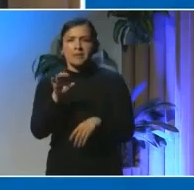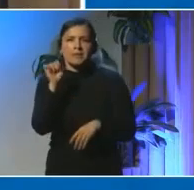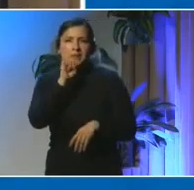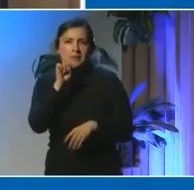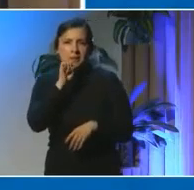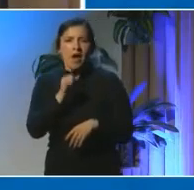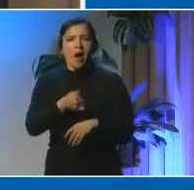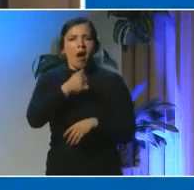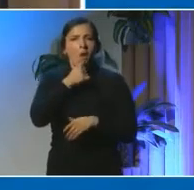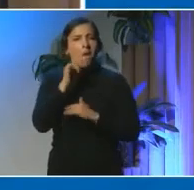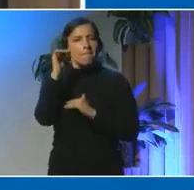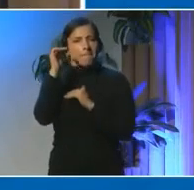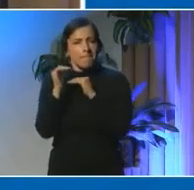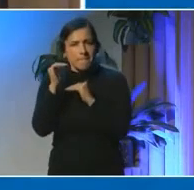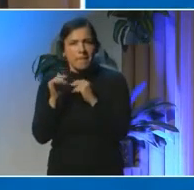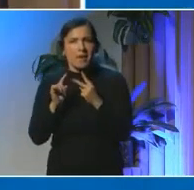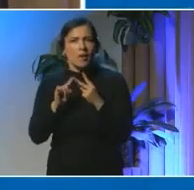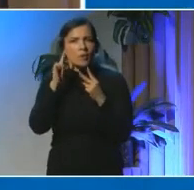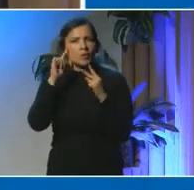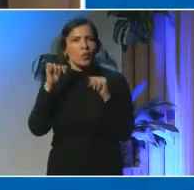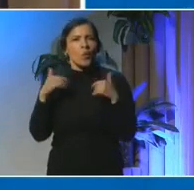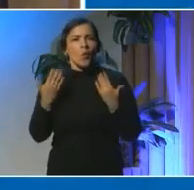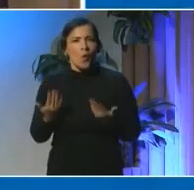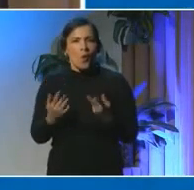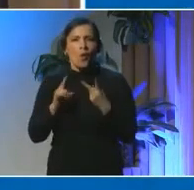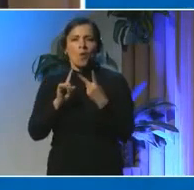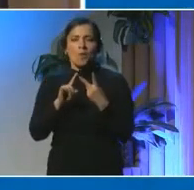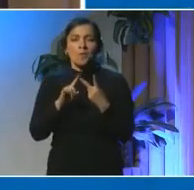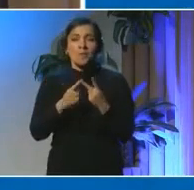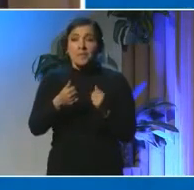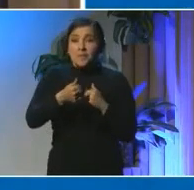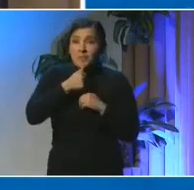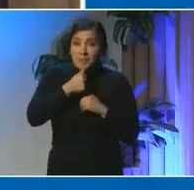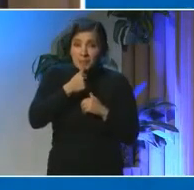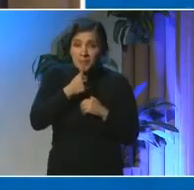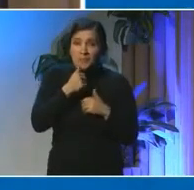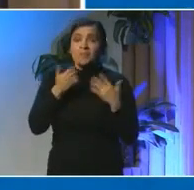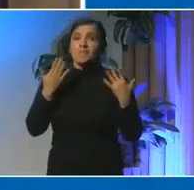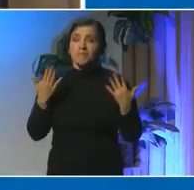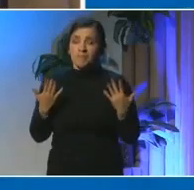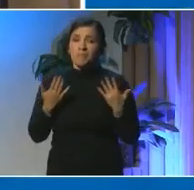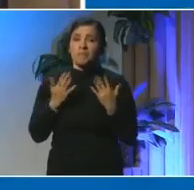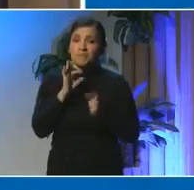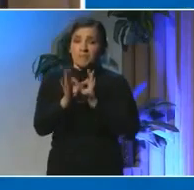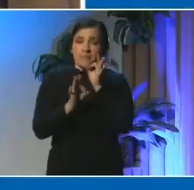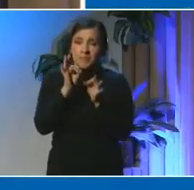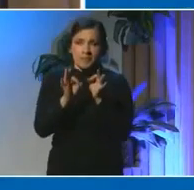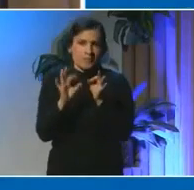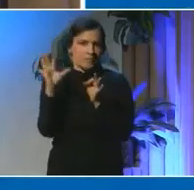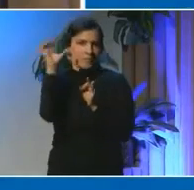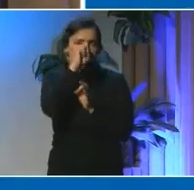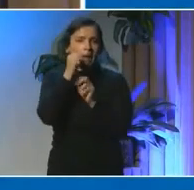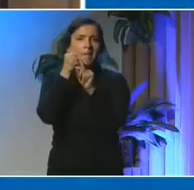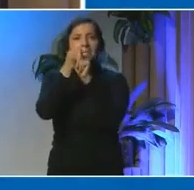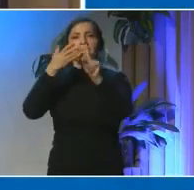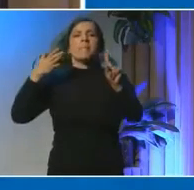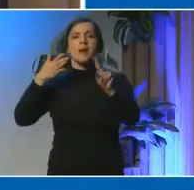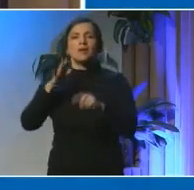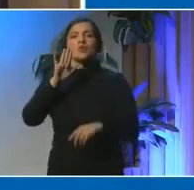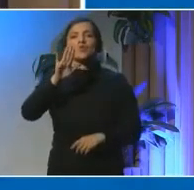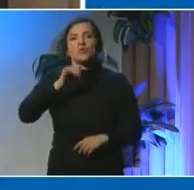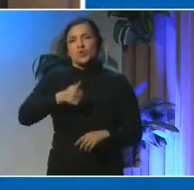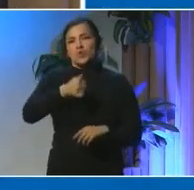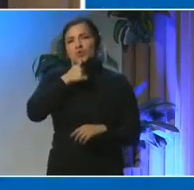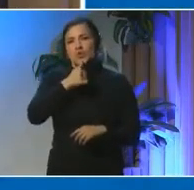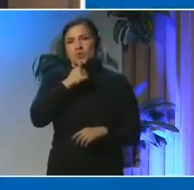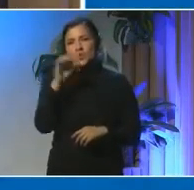agua Cómo poder custodiar el agua y generar eh impacto hidrológico que sea positivo en las cuencas en las